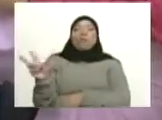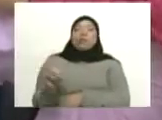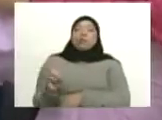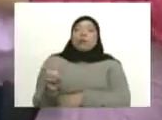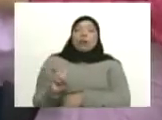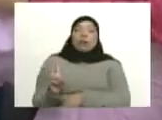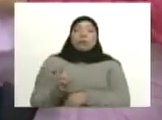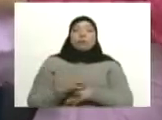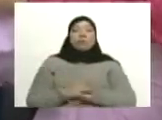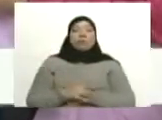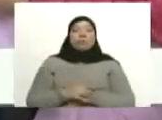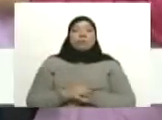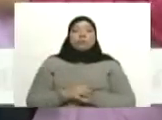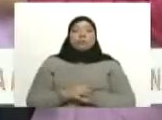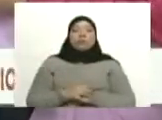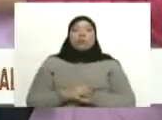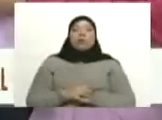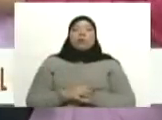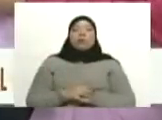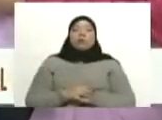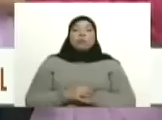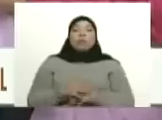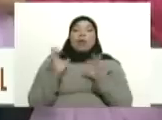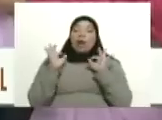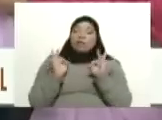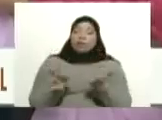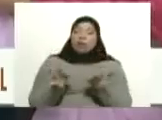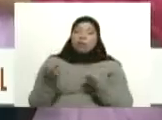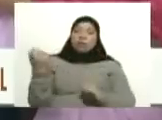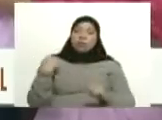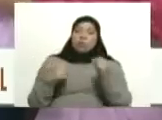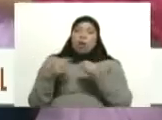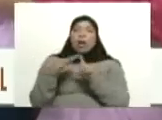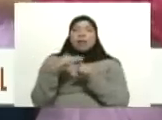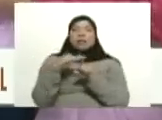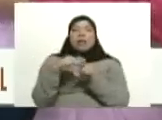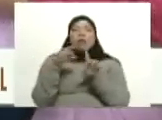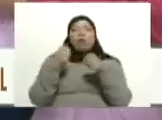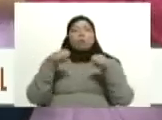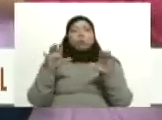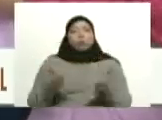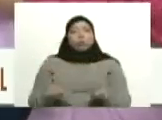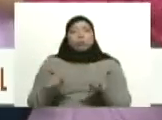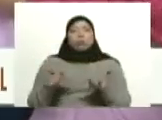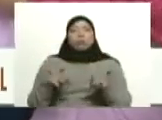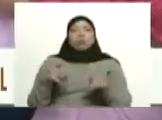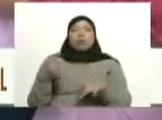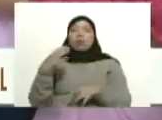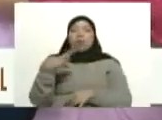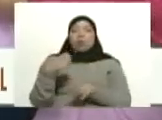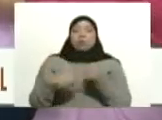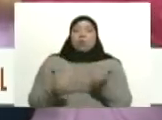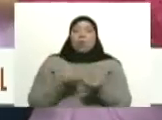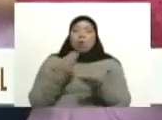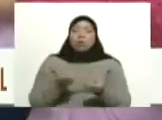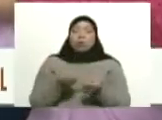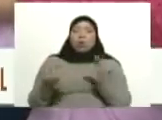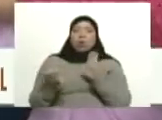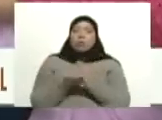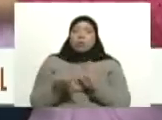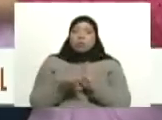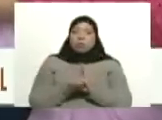Venezuela, que de manera eficiente, frente a una situación de renuncia de los rectores y rectoras del Consejo Nacional